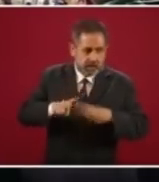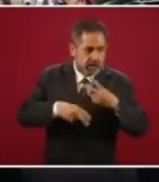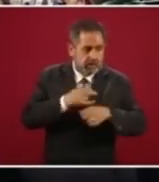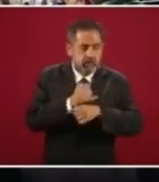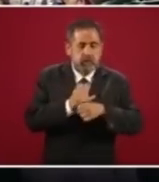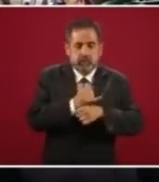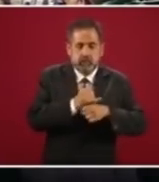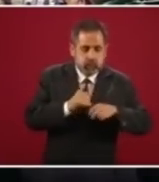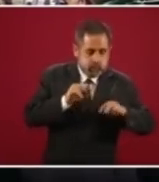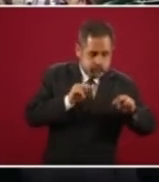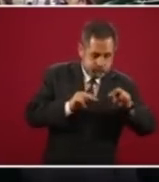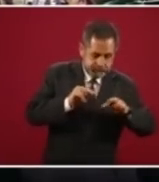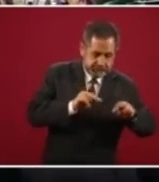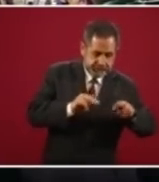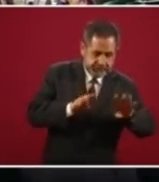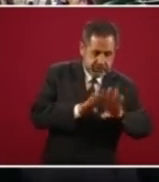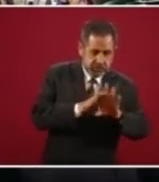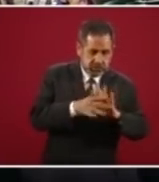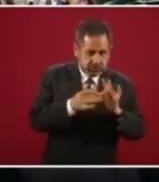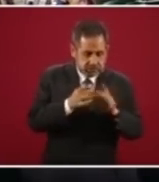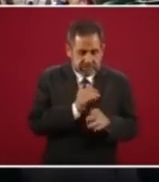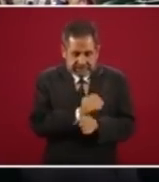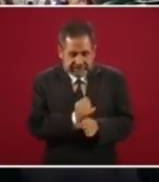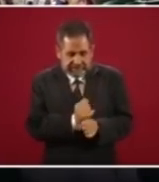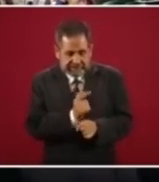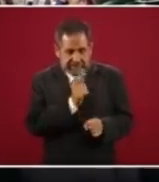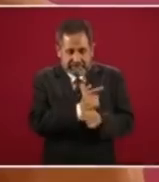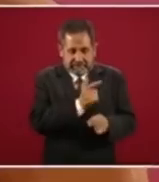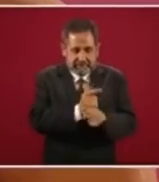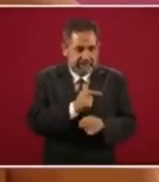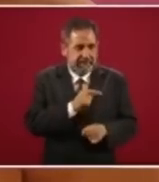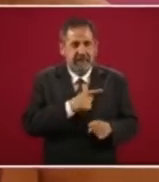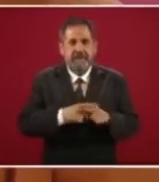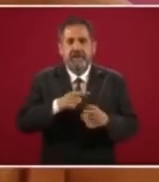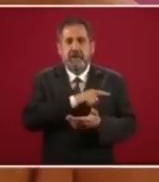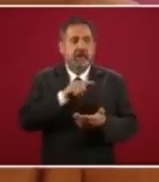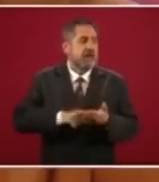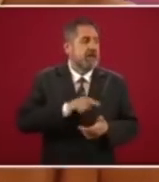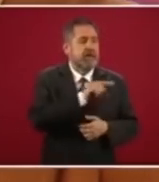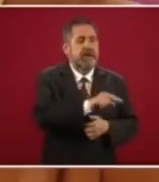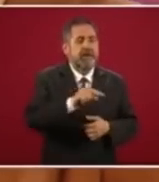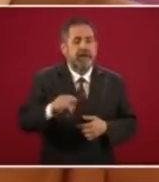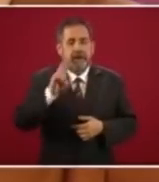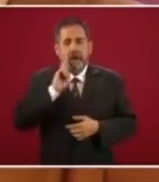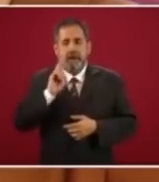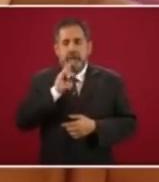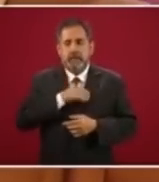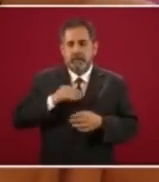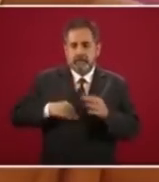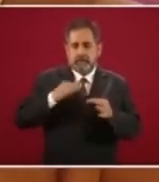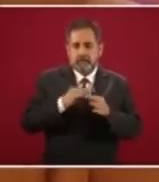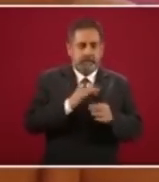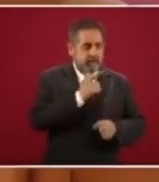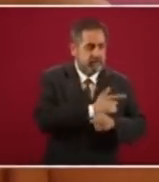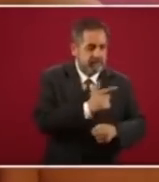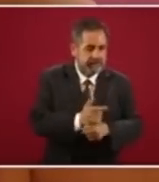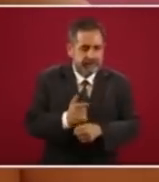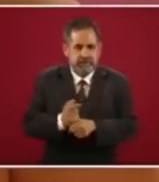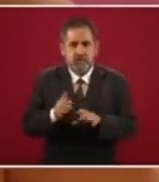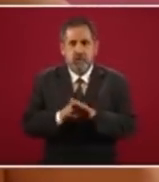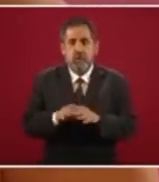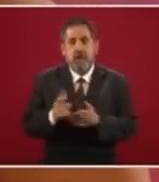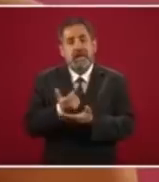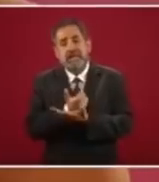haciendo verificaciones, inspecciones en diferentes centros de trabajo es el cumplimiento específico del